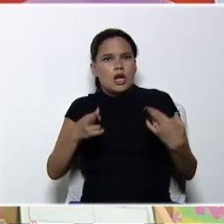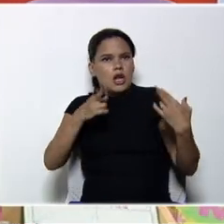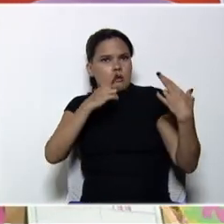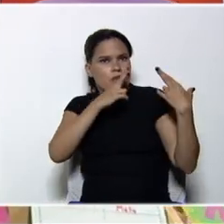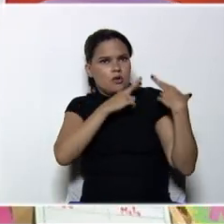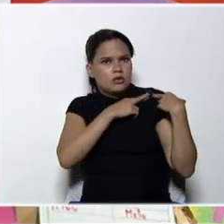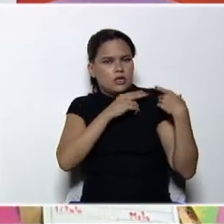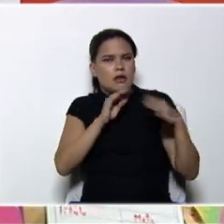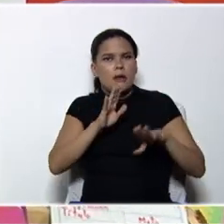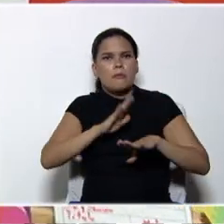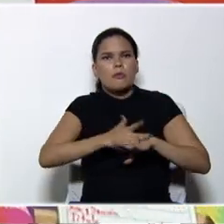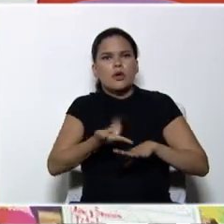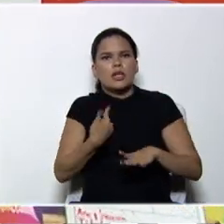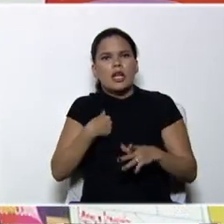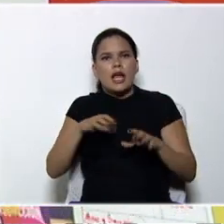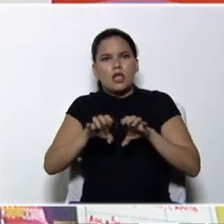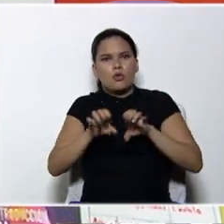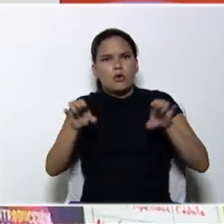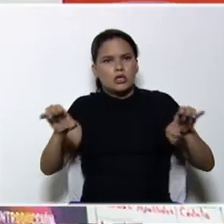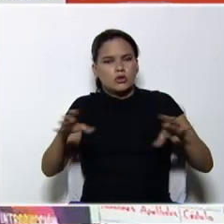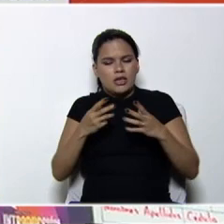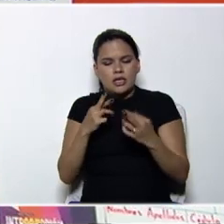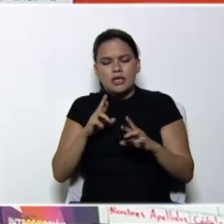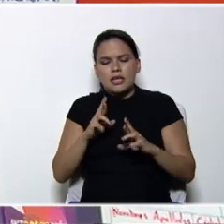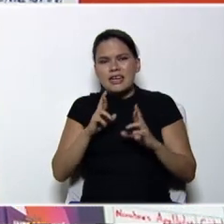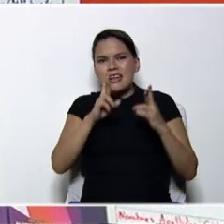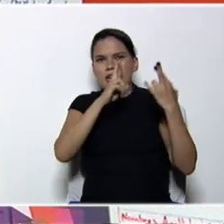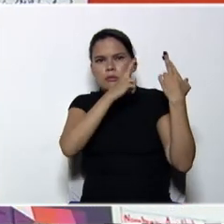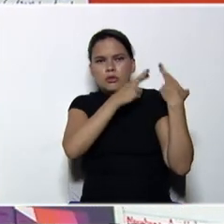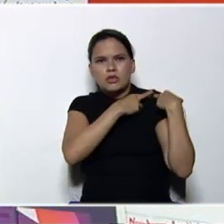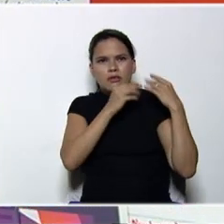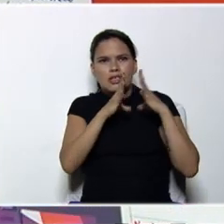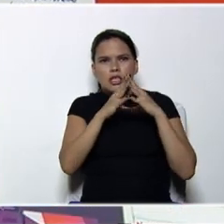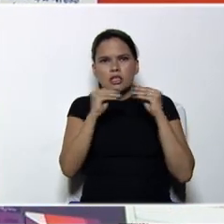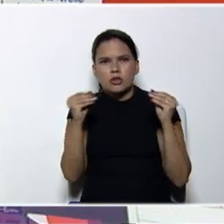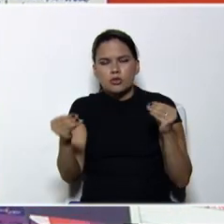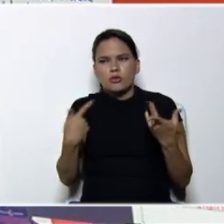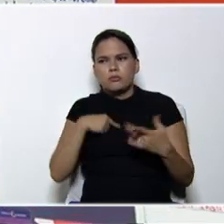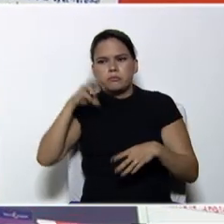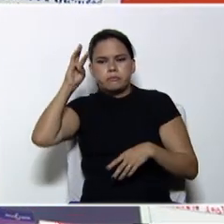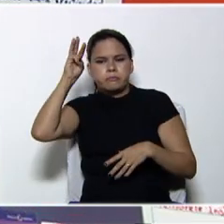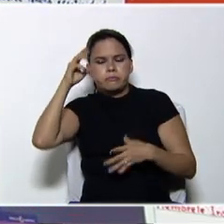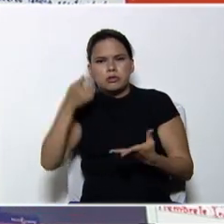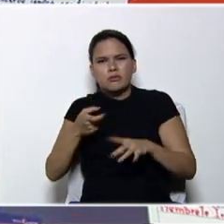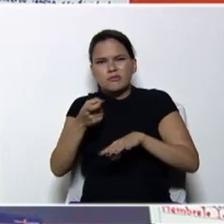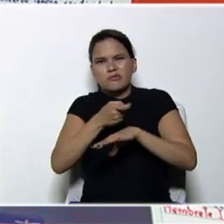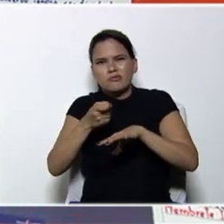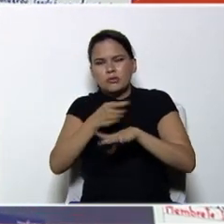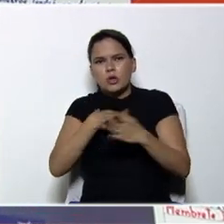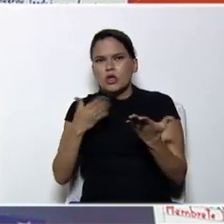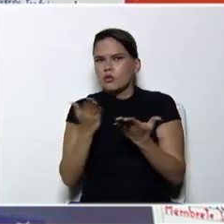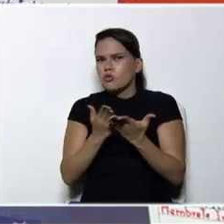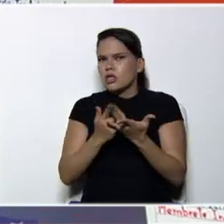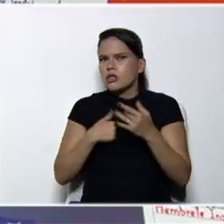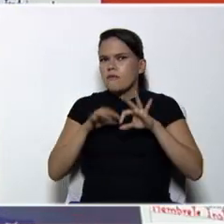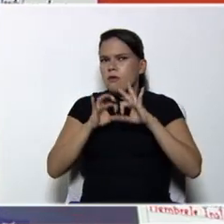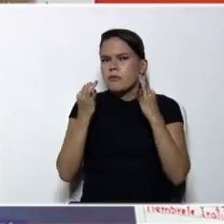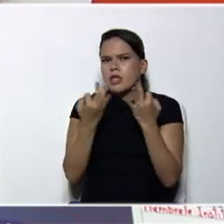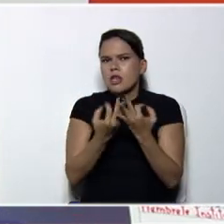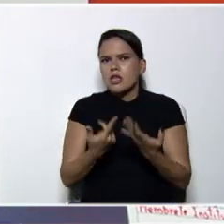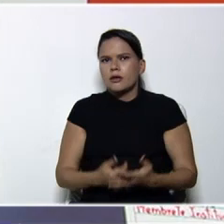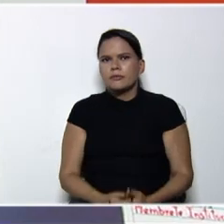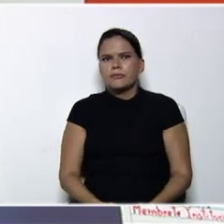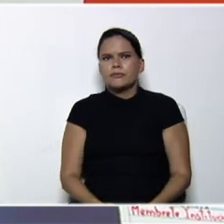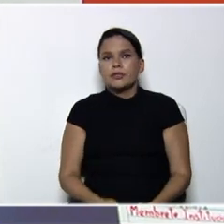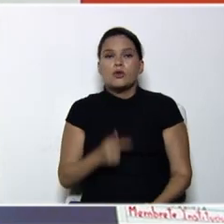la educación es corresponsabilidad de todos, tanto del Estado, los docentes, como del estudiante y de su familia. ¿Sí? Entonces,